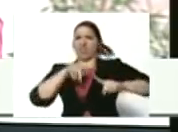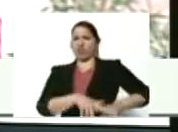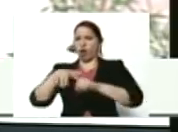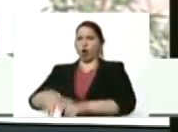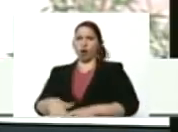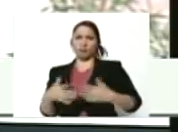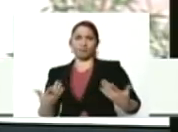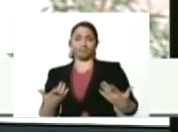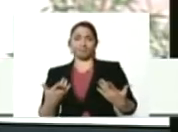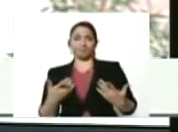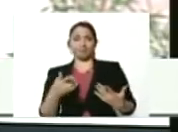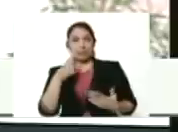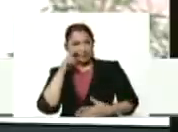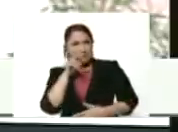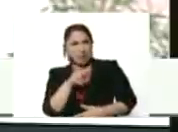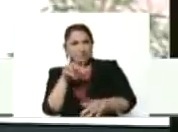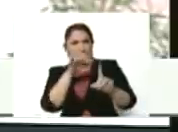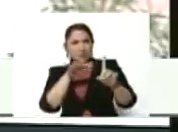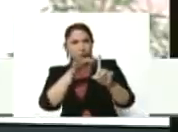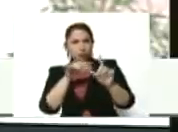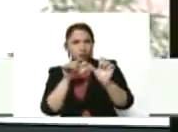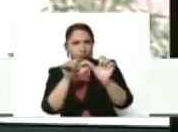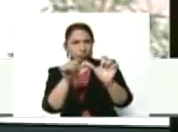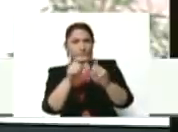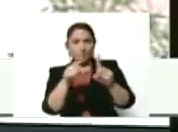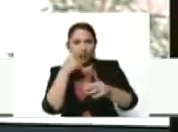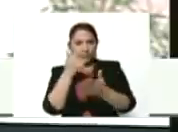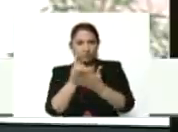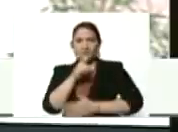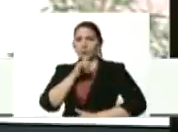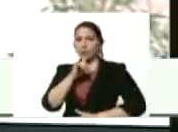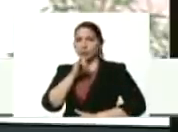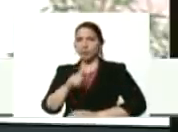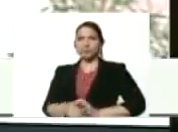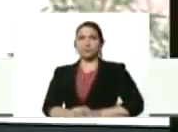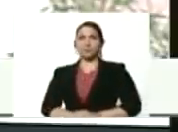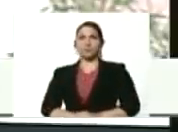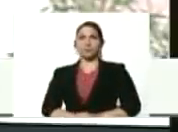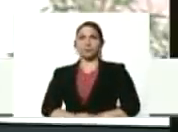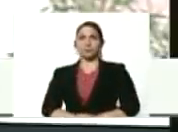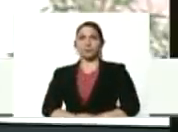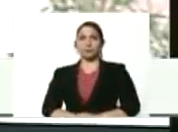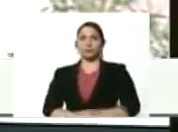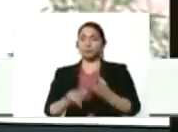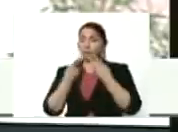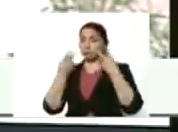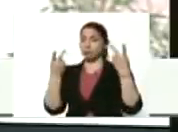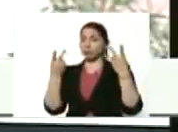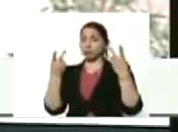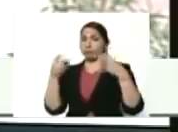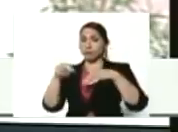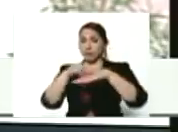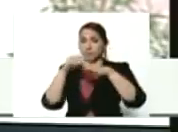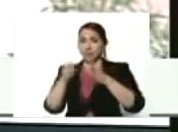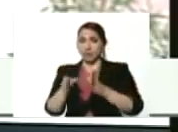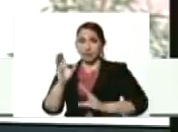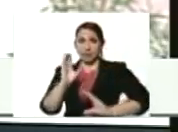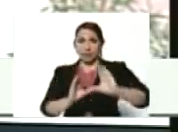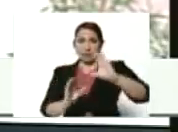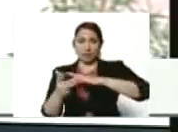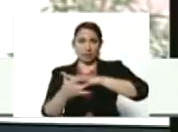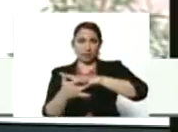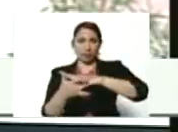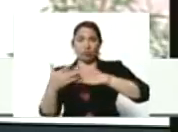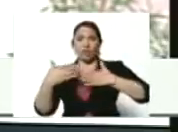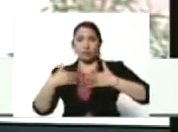¿Se dan cuenta de la manipulación permanente? Pero mire esta información que compartí con la ministra de Ciencia, el ministro de